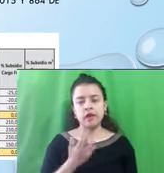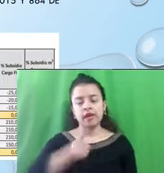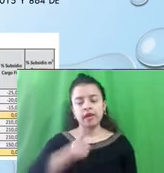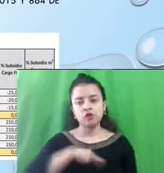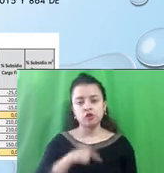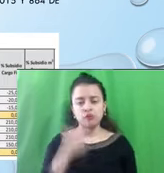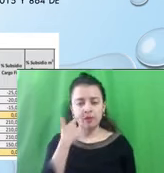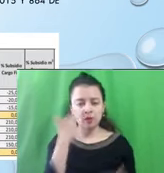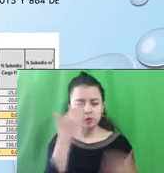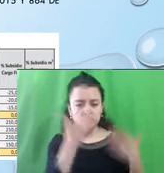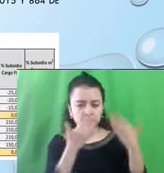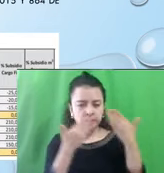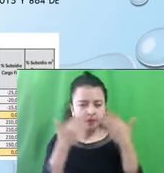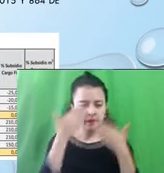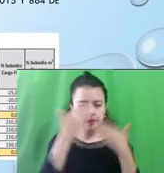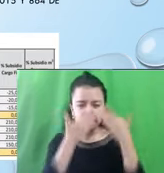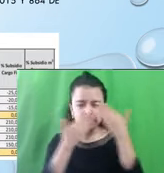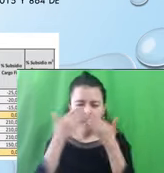lectura,